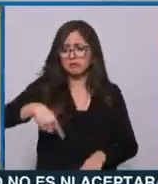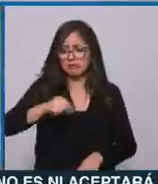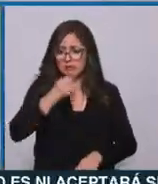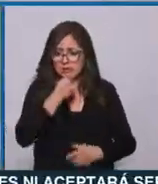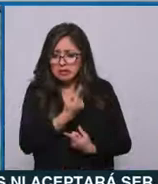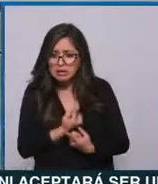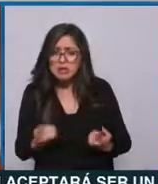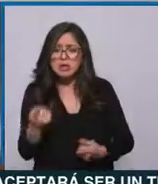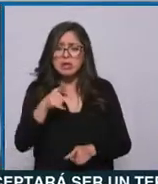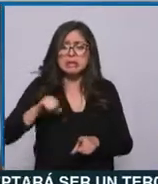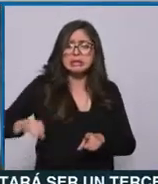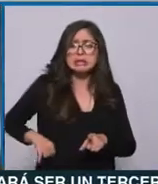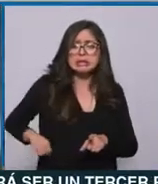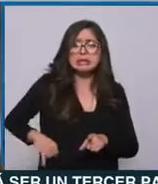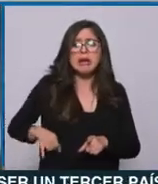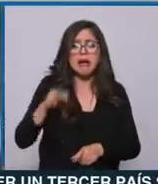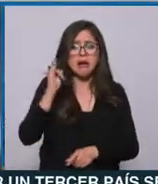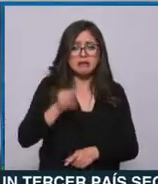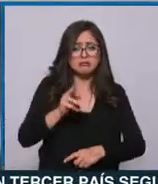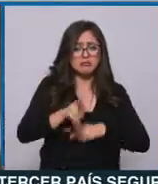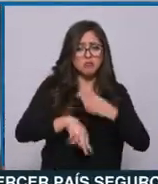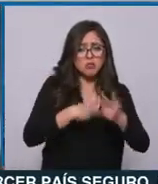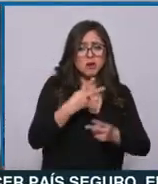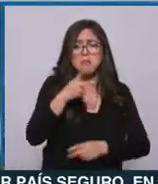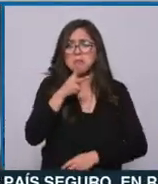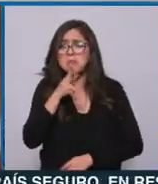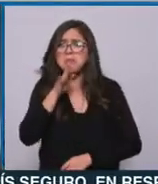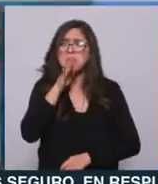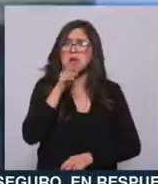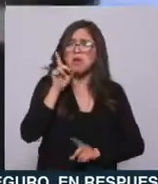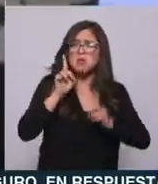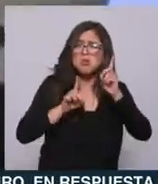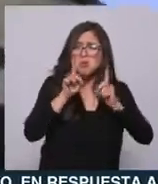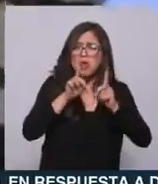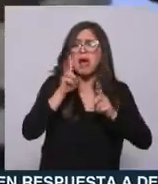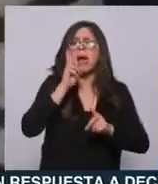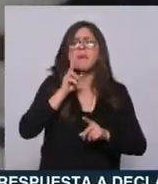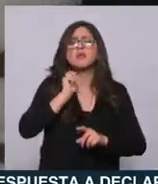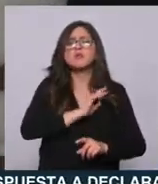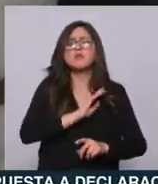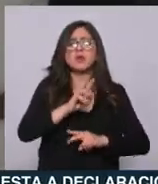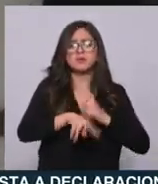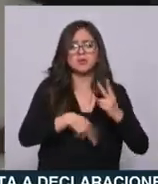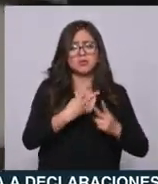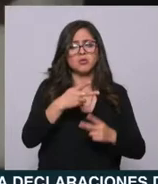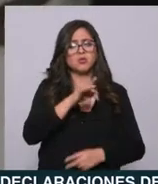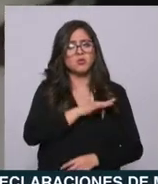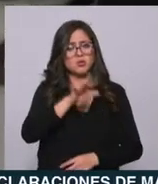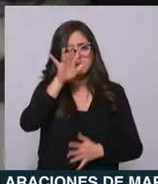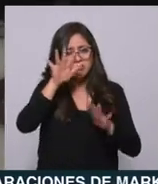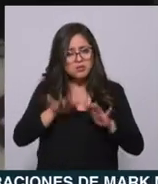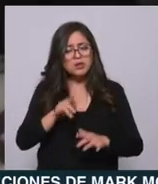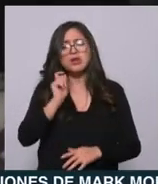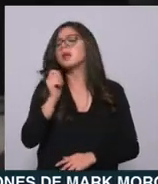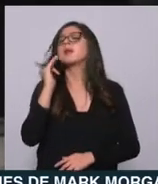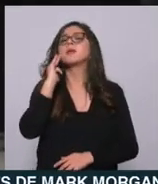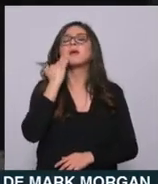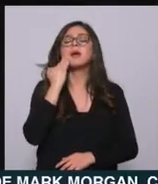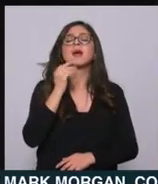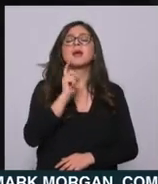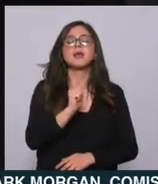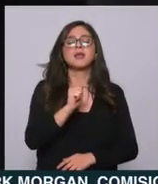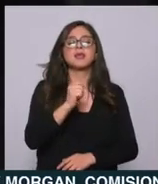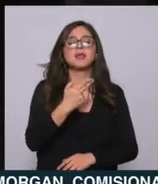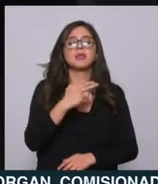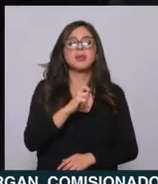llama la atención, que se animen, y si los papás tienen la duda, pues para que los convenzan. Ok, pueden consultarlo en la página de Facebook de Viking Fest